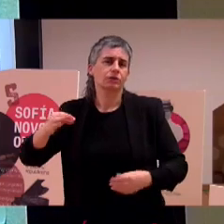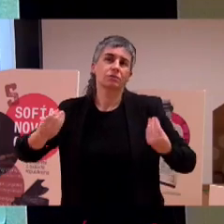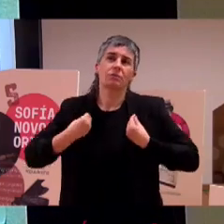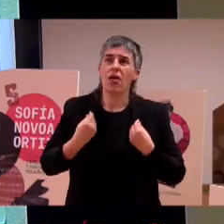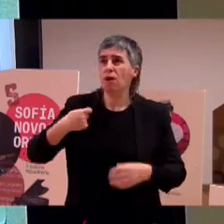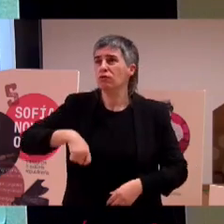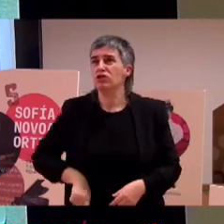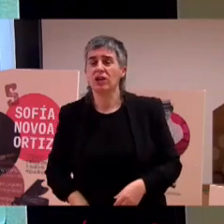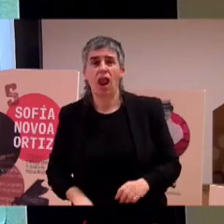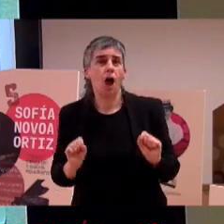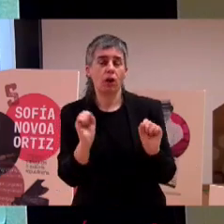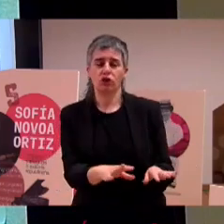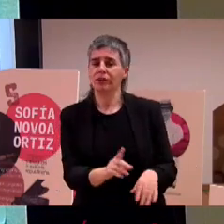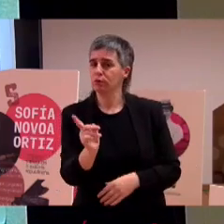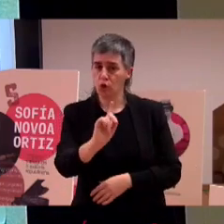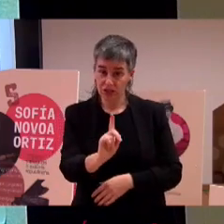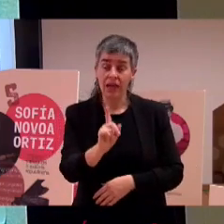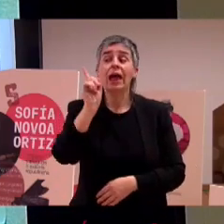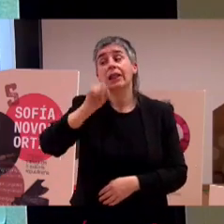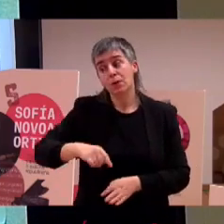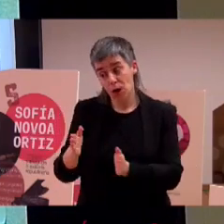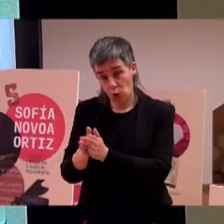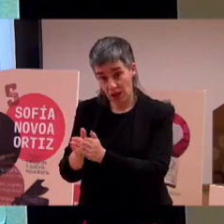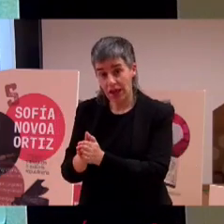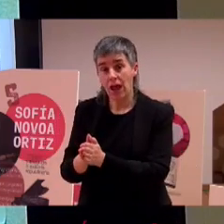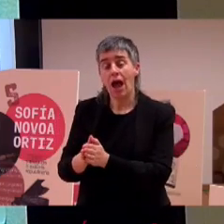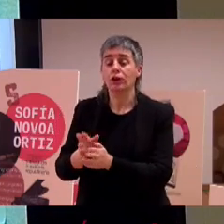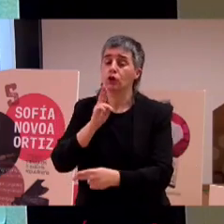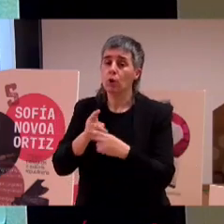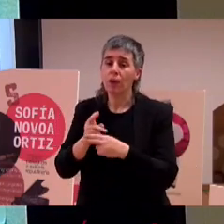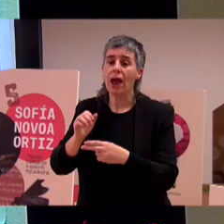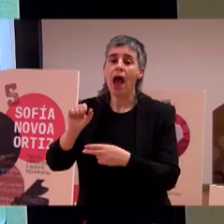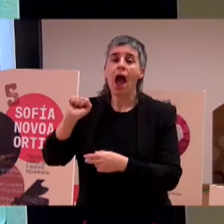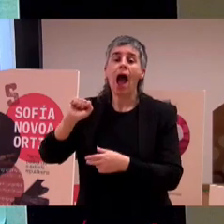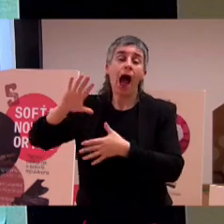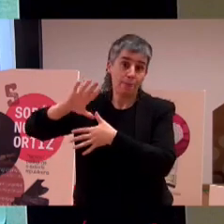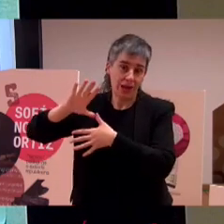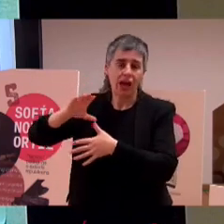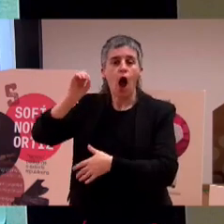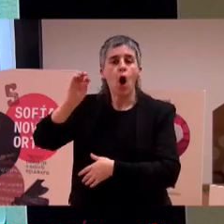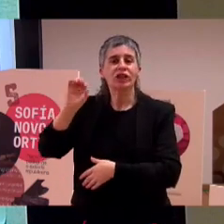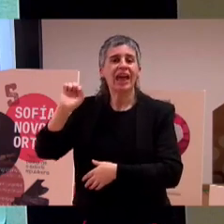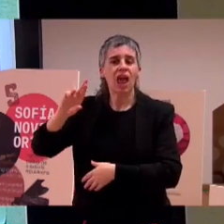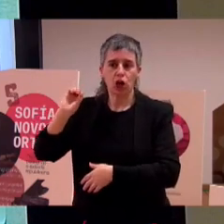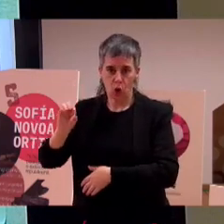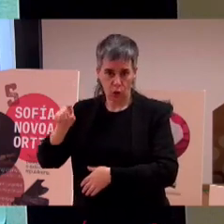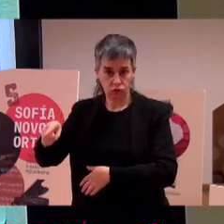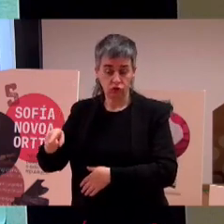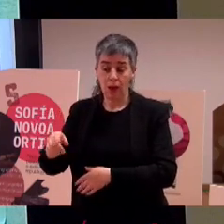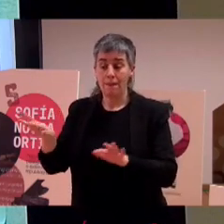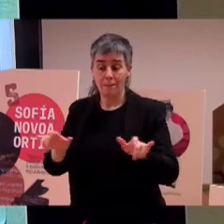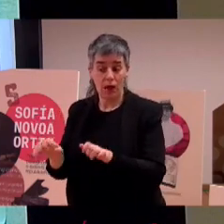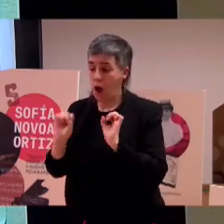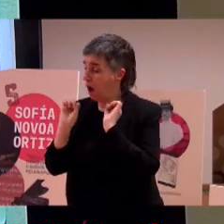faceta pianística. A súa compañera de estudios, América Otero, aí á esquerda, abandona o piano para dedicarse ao canto, unha